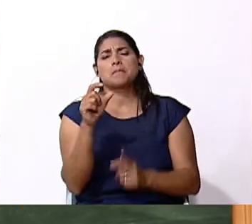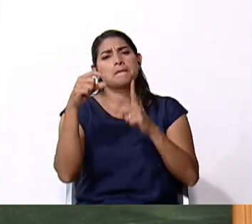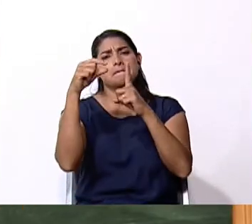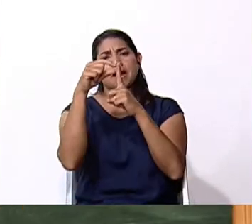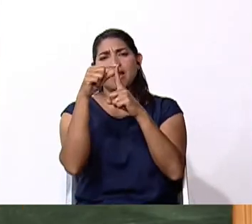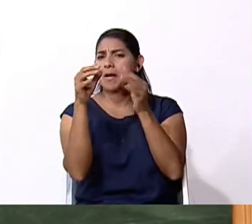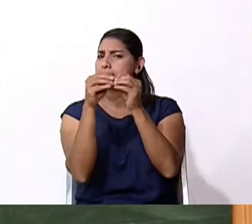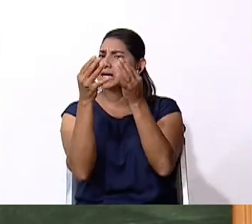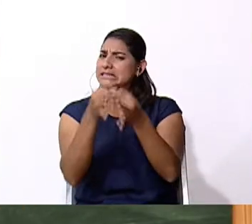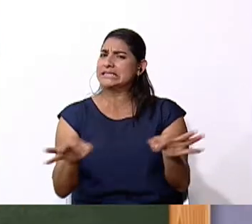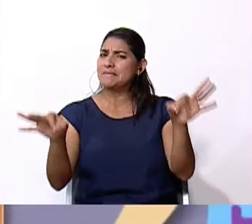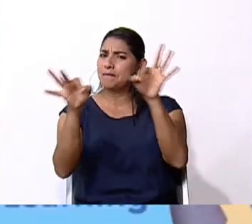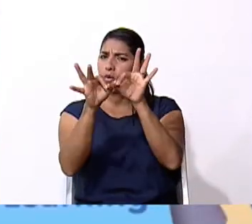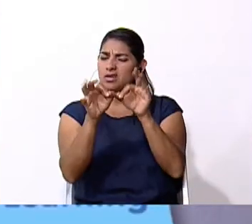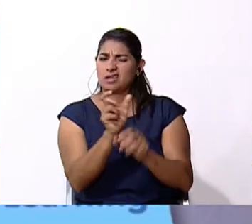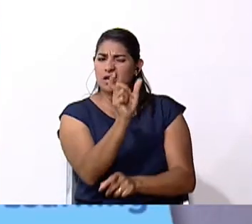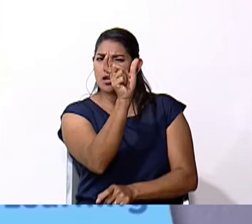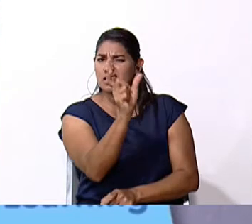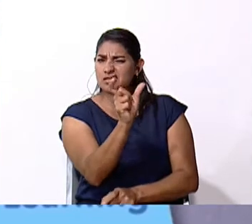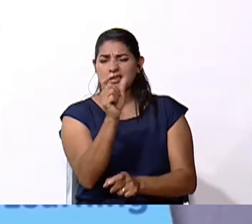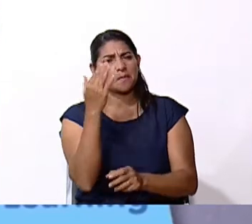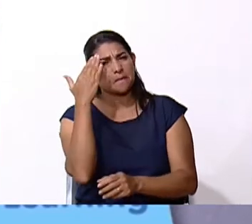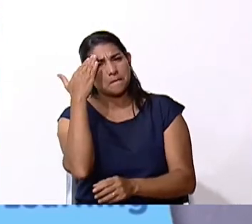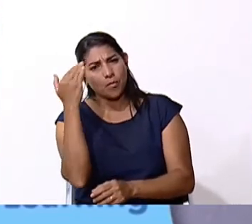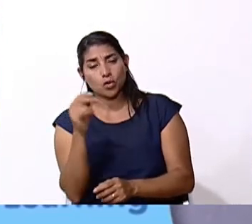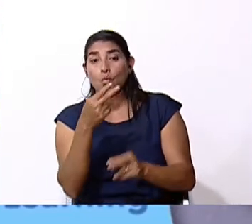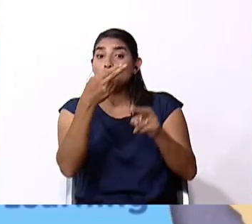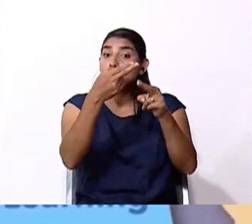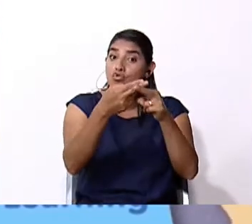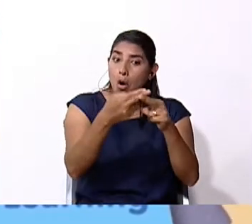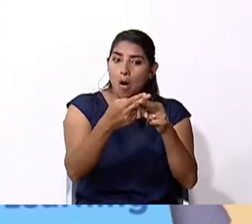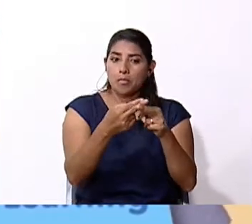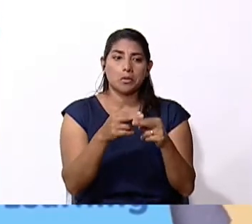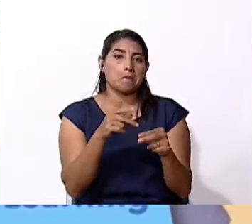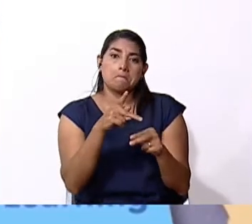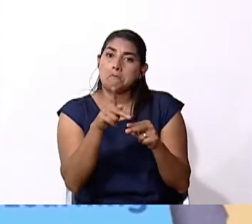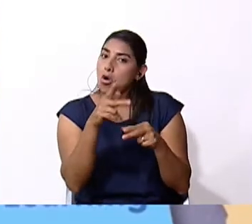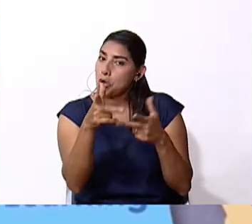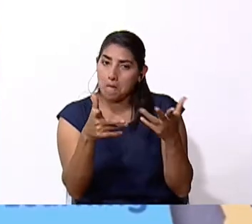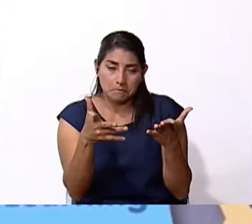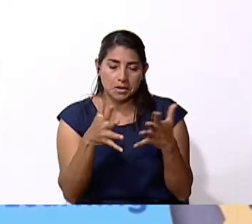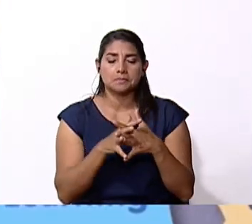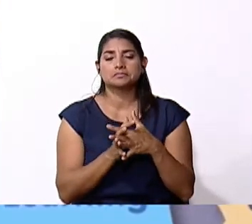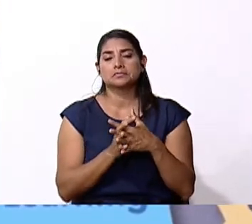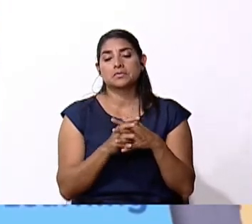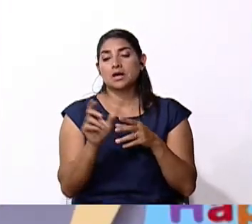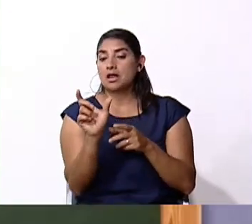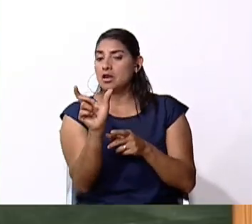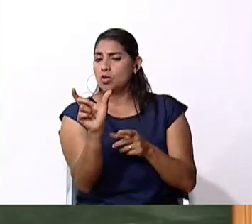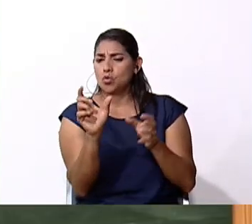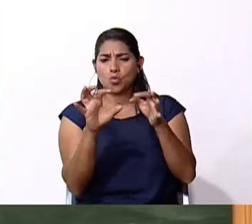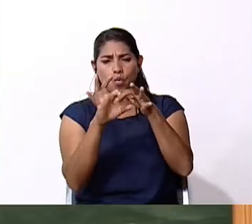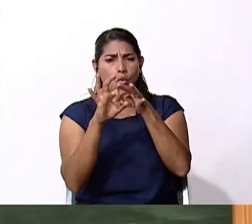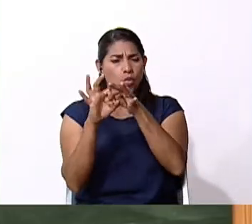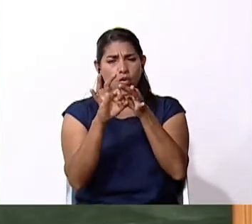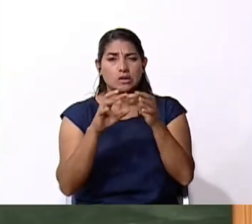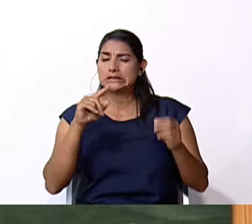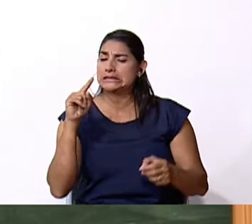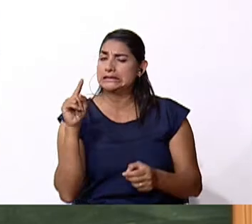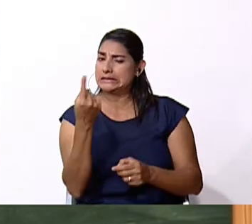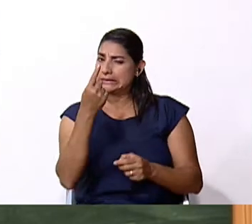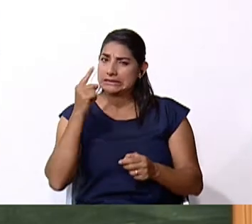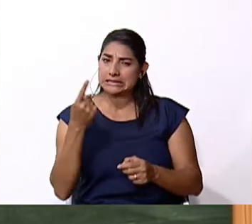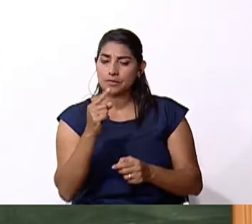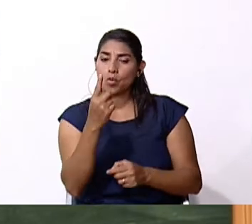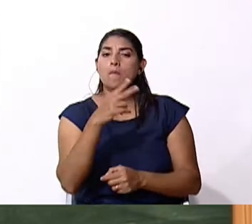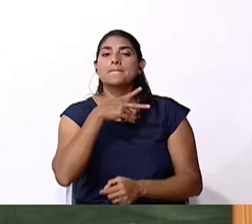más importante del sujeto y puede ser un nombre o un pronombre. El núcleo del predicado siempre